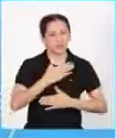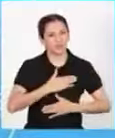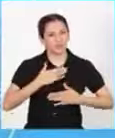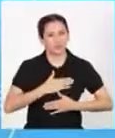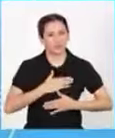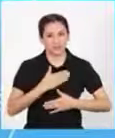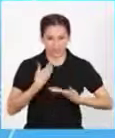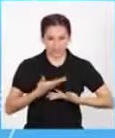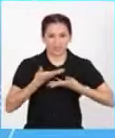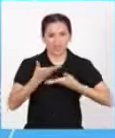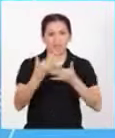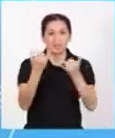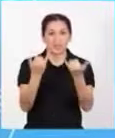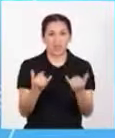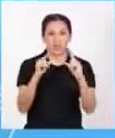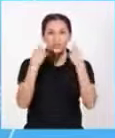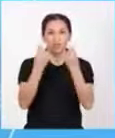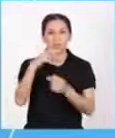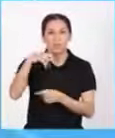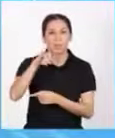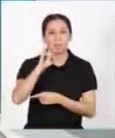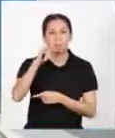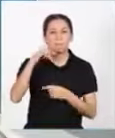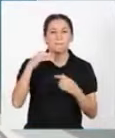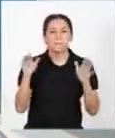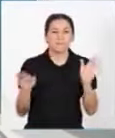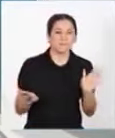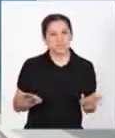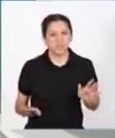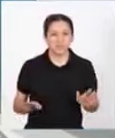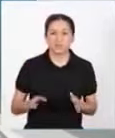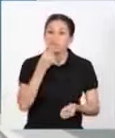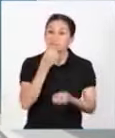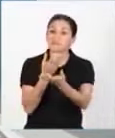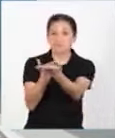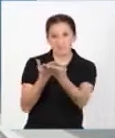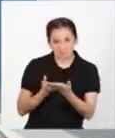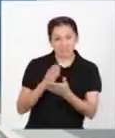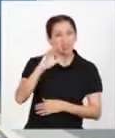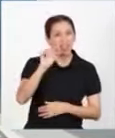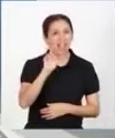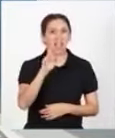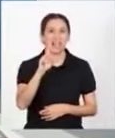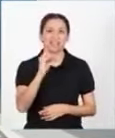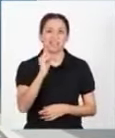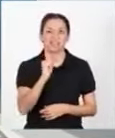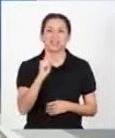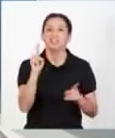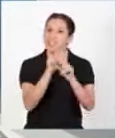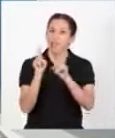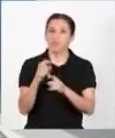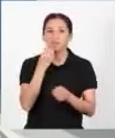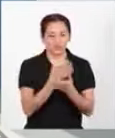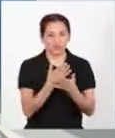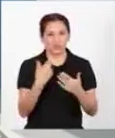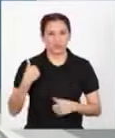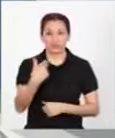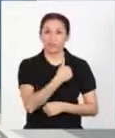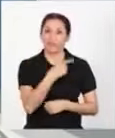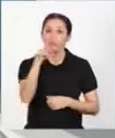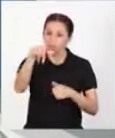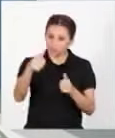¡Hola! Es un gusto participar en el equipo pingüino. ¡Bienvenido, Carlos! También es muy